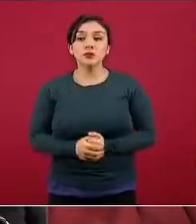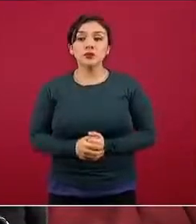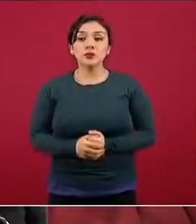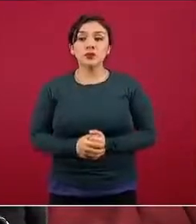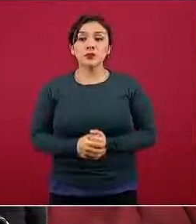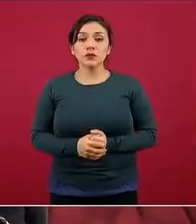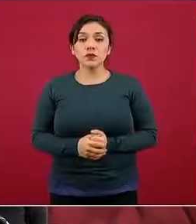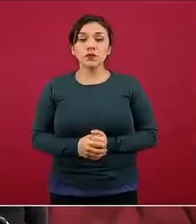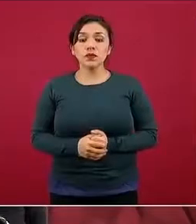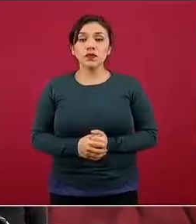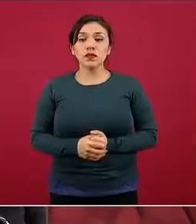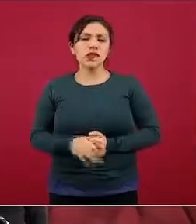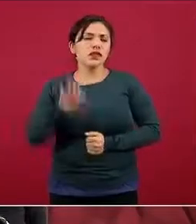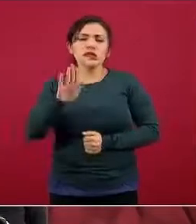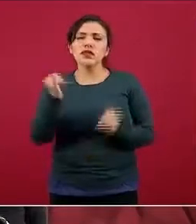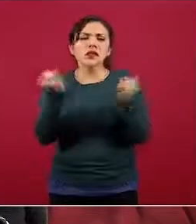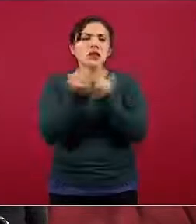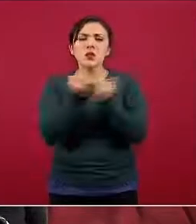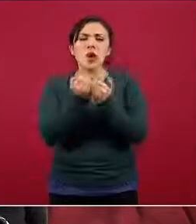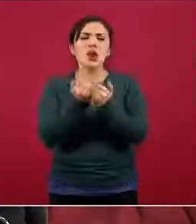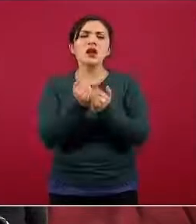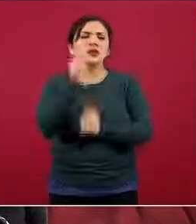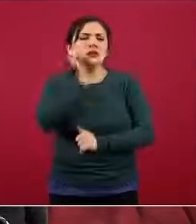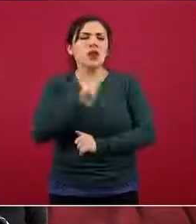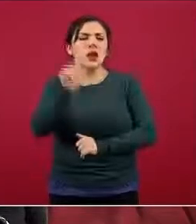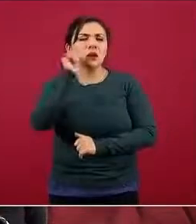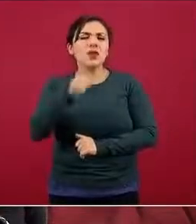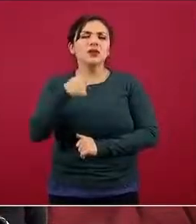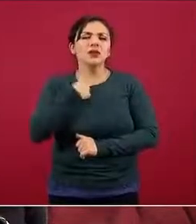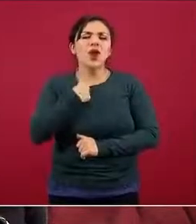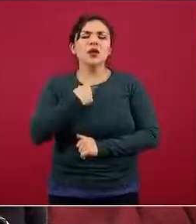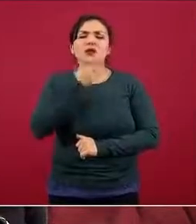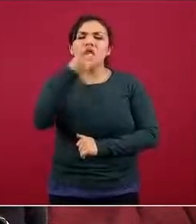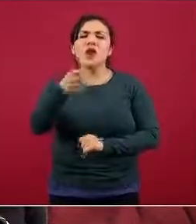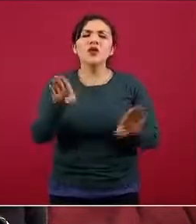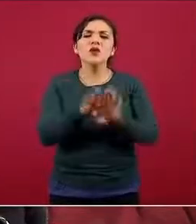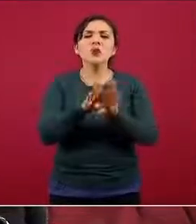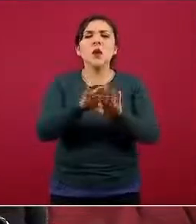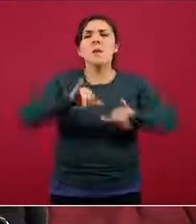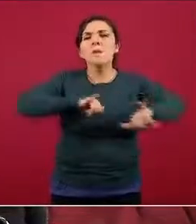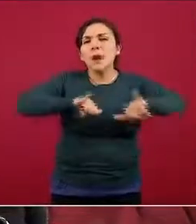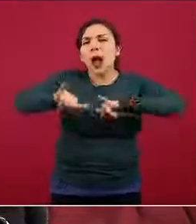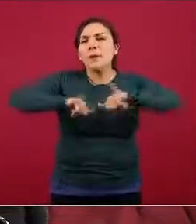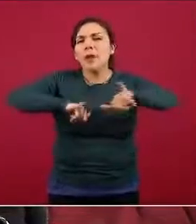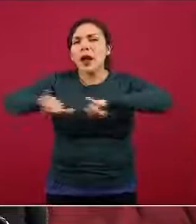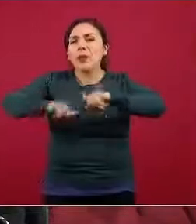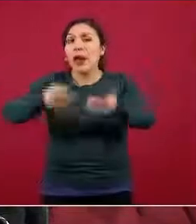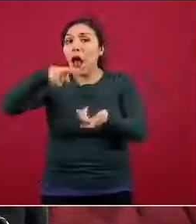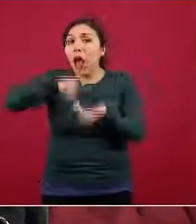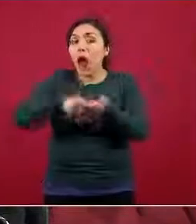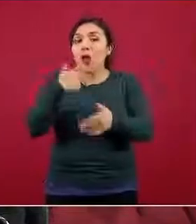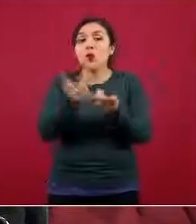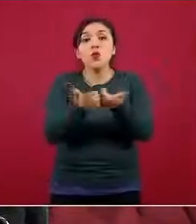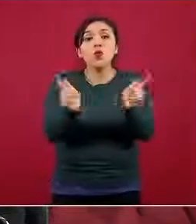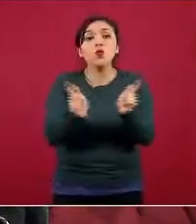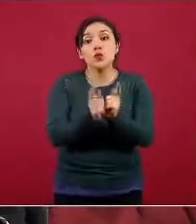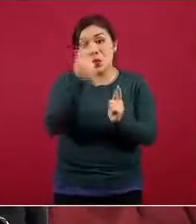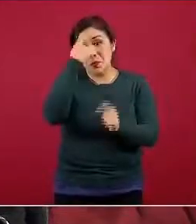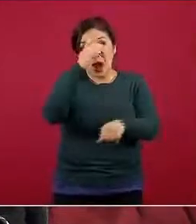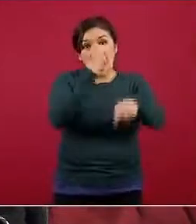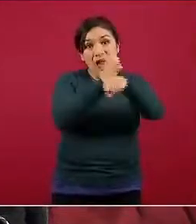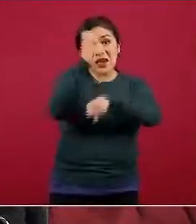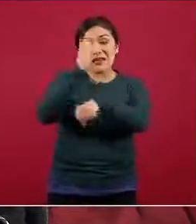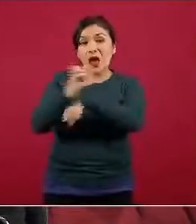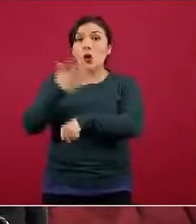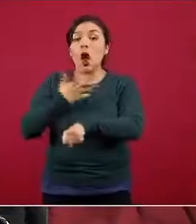La siguiente, de todos modos, y lo hemos reflejado en la secuencia de los mapas, dentro del grupo de entidades